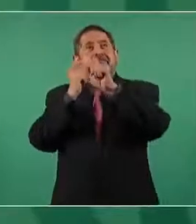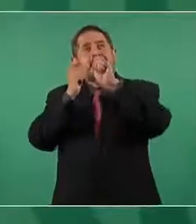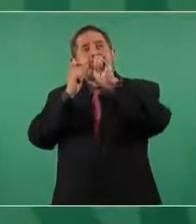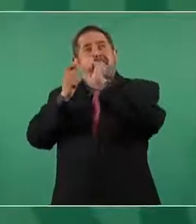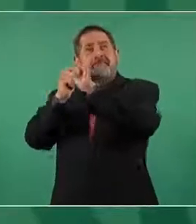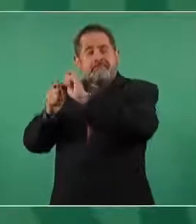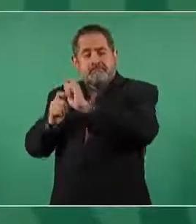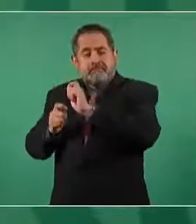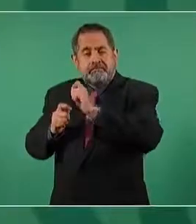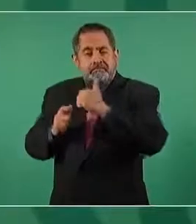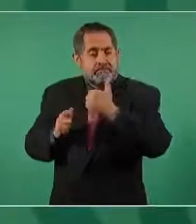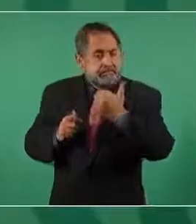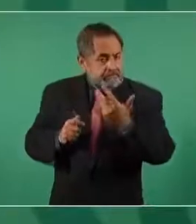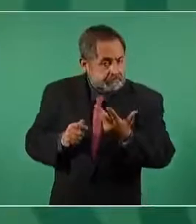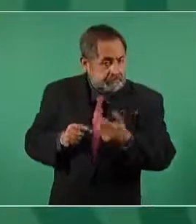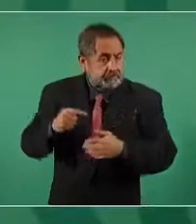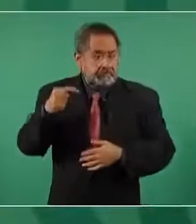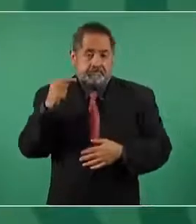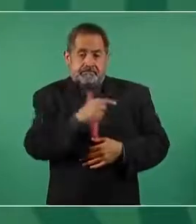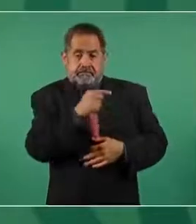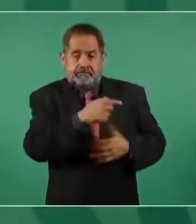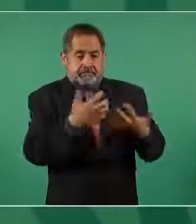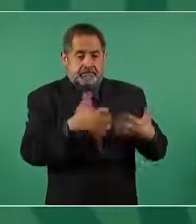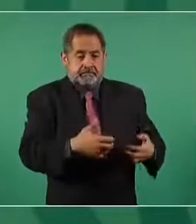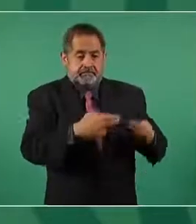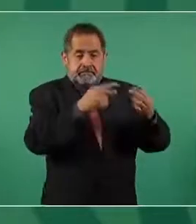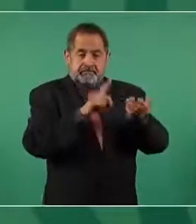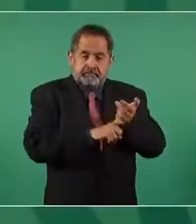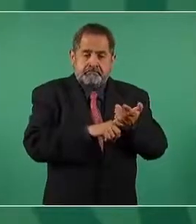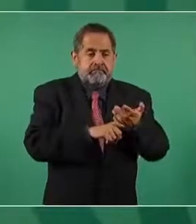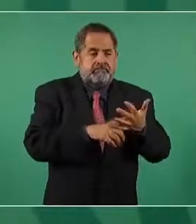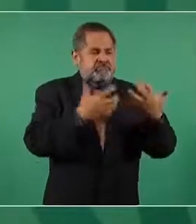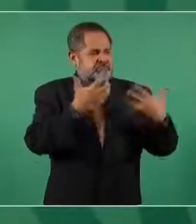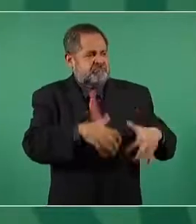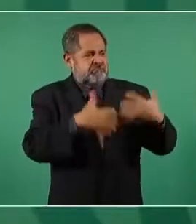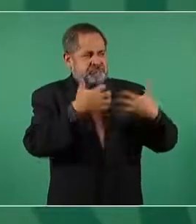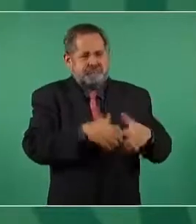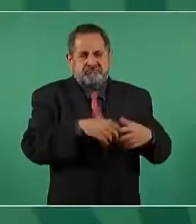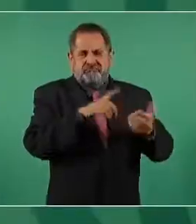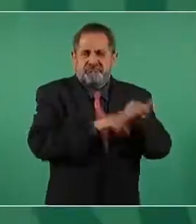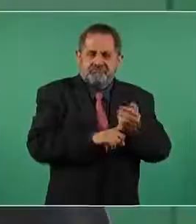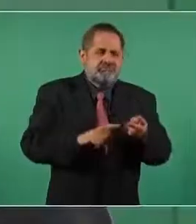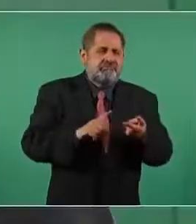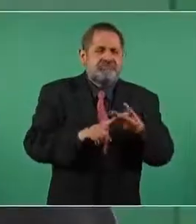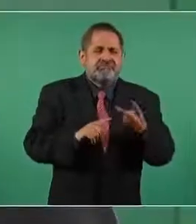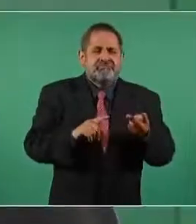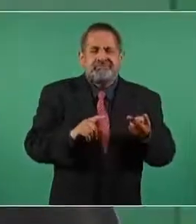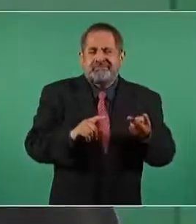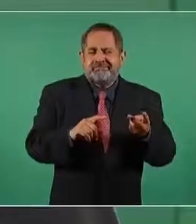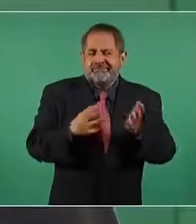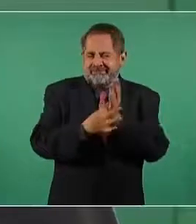los fabricantes de láminas, de zinc,